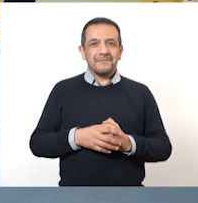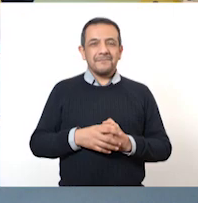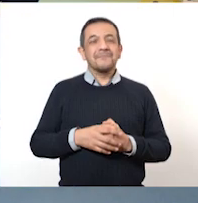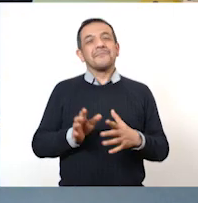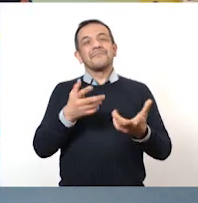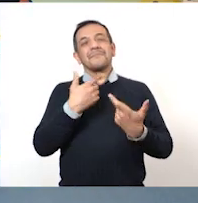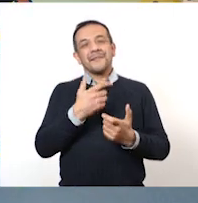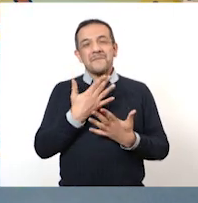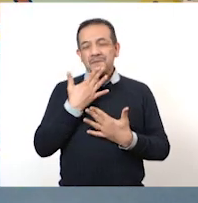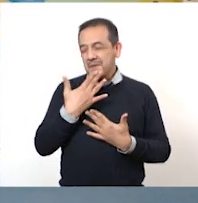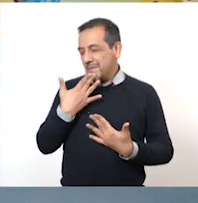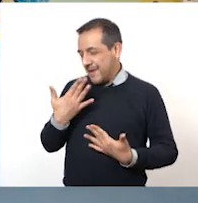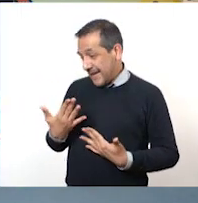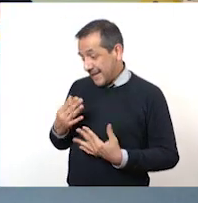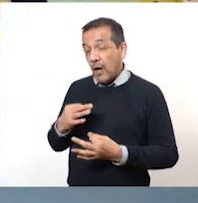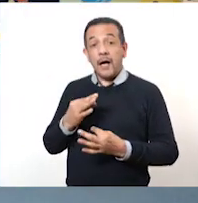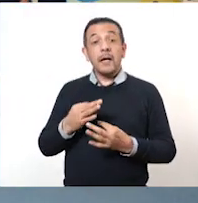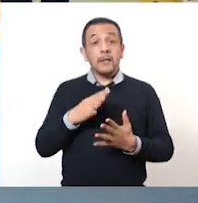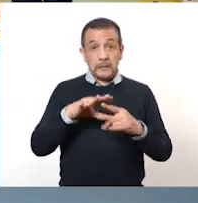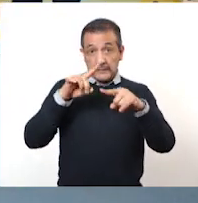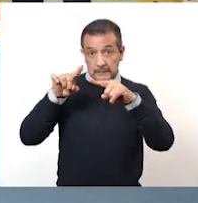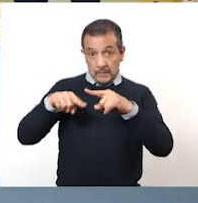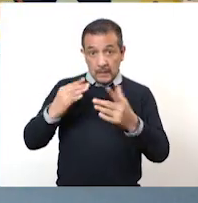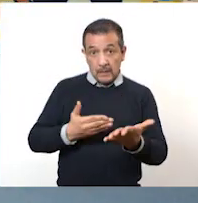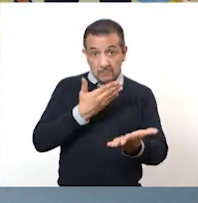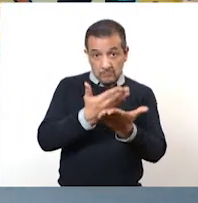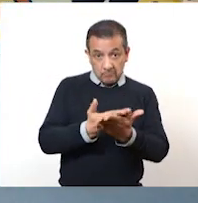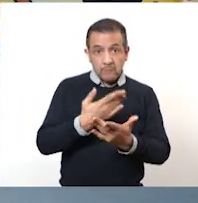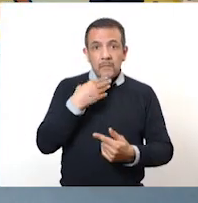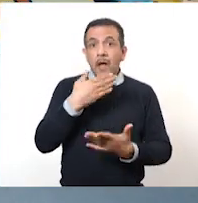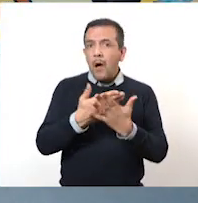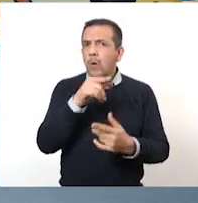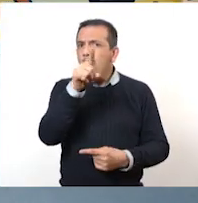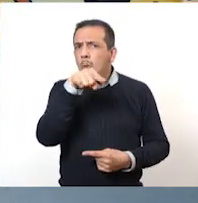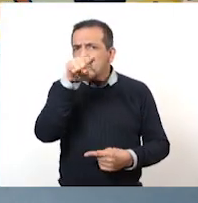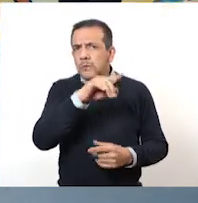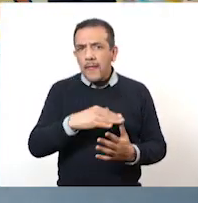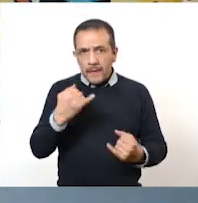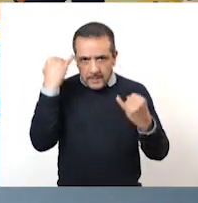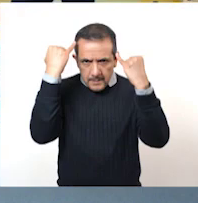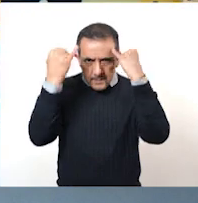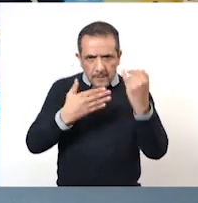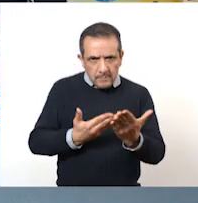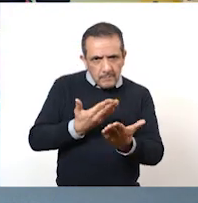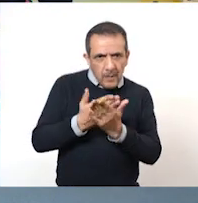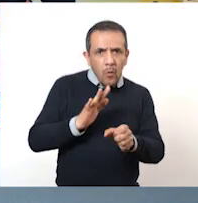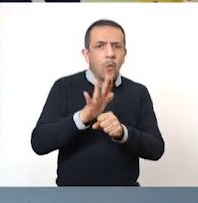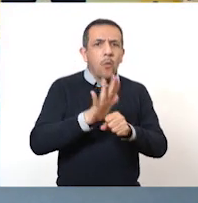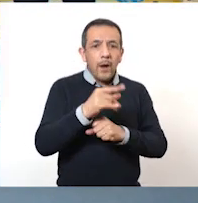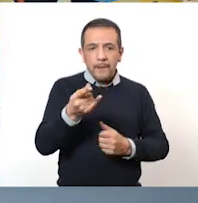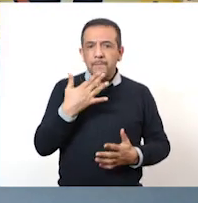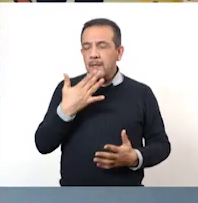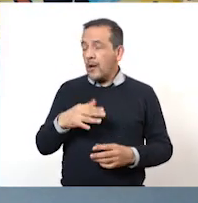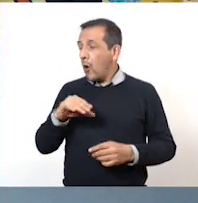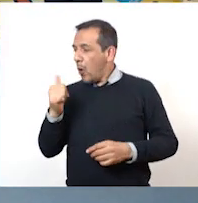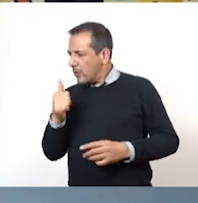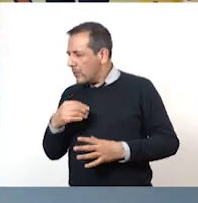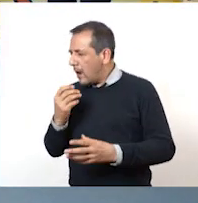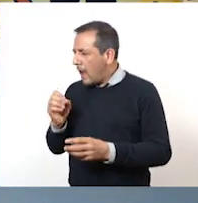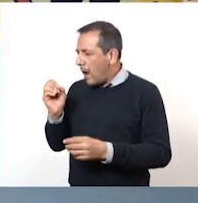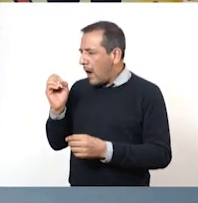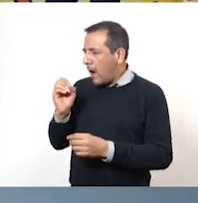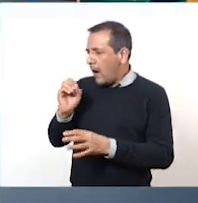es. Bien. Por poco, por poco. Diferentes propuestas, hagan sus propuestas. ¿Qué otra opción se te ocurre? Ah, por otra